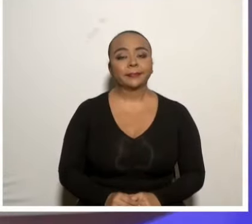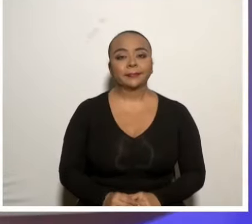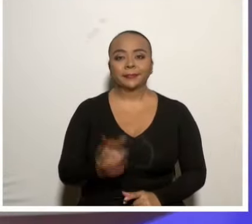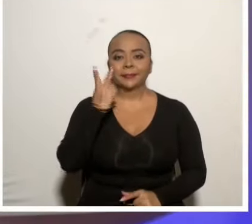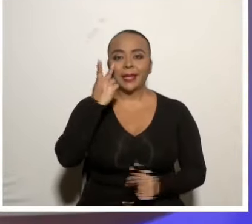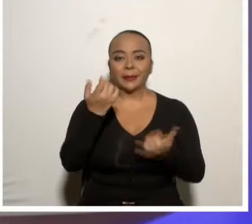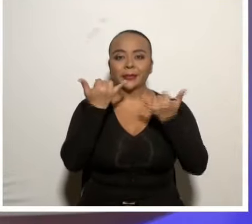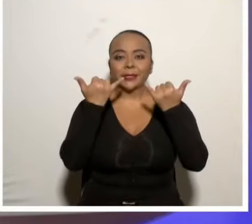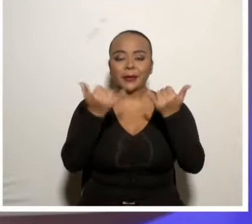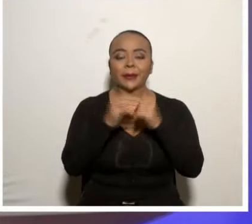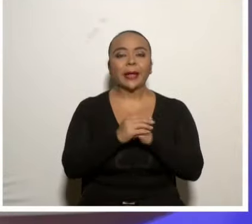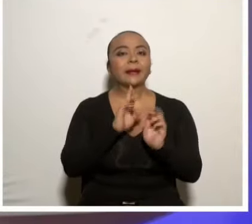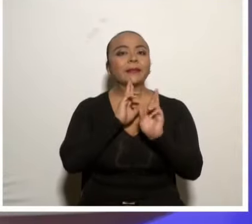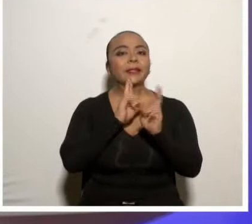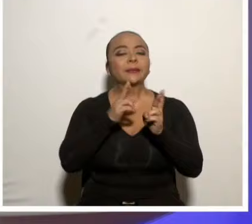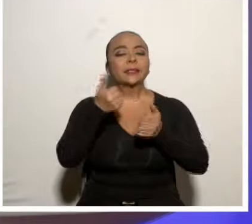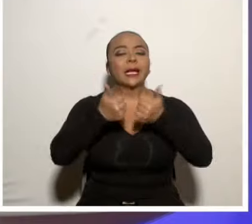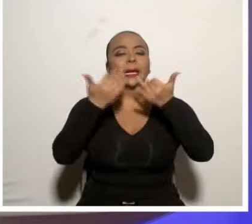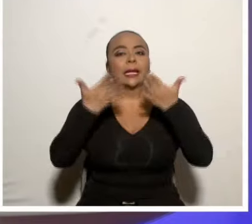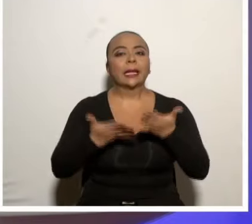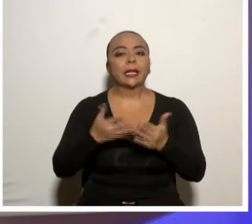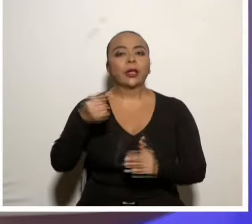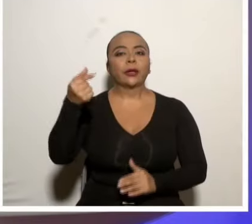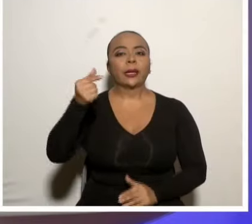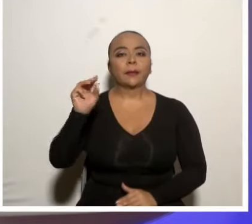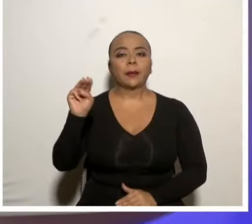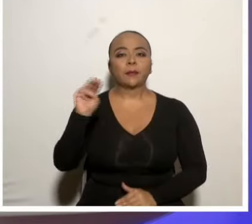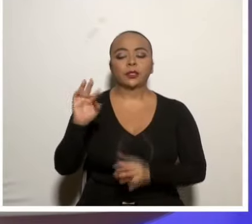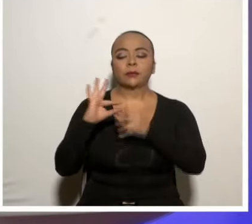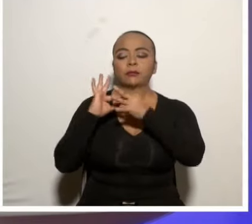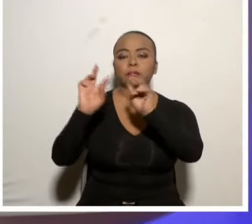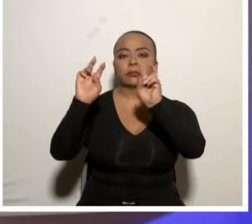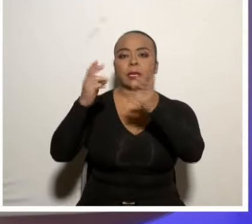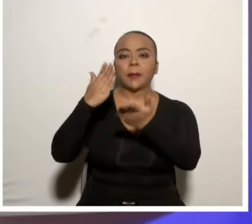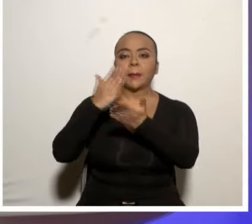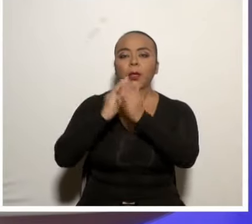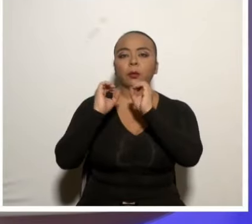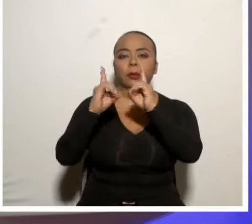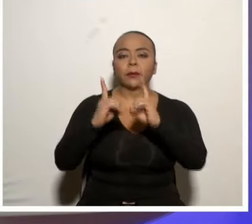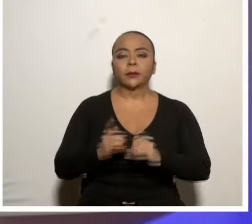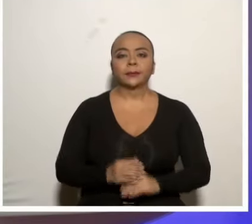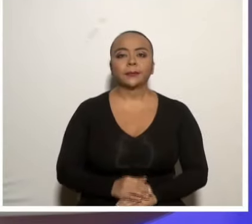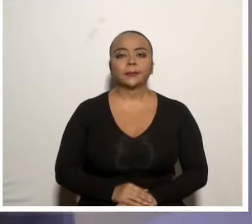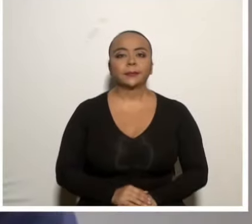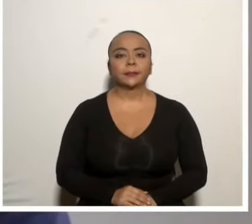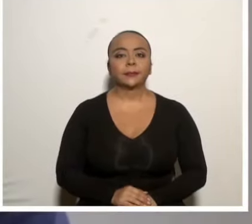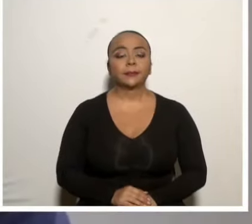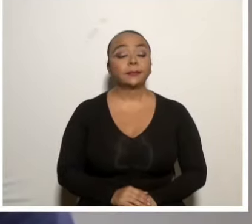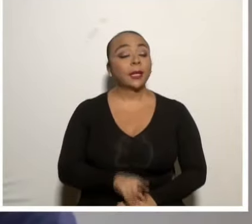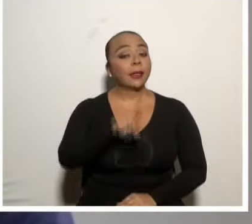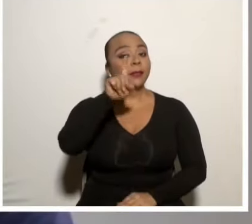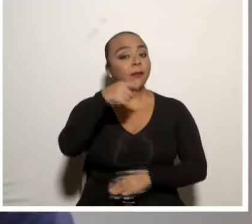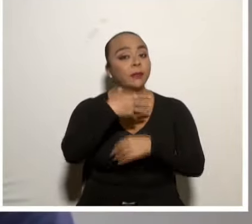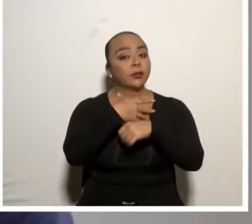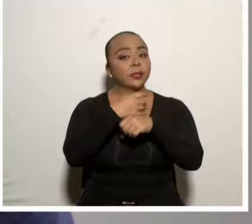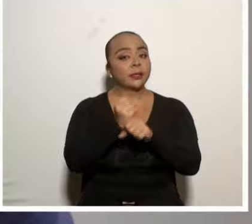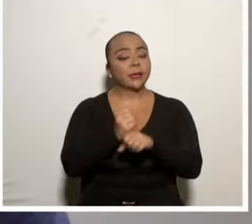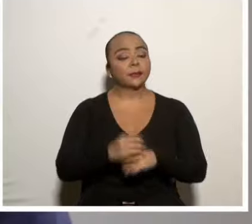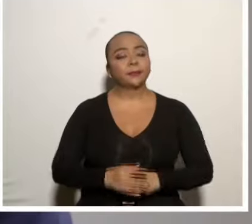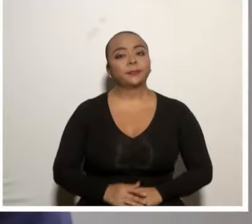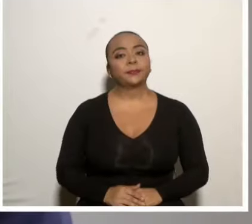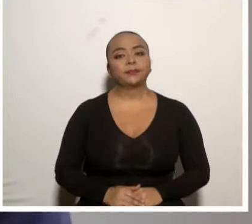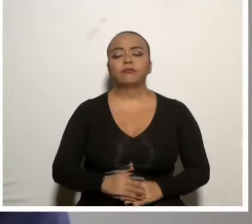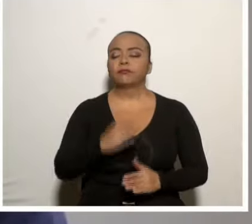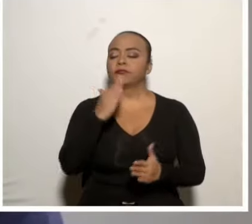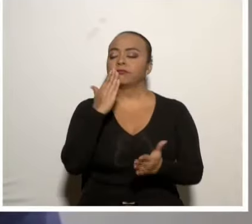Veamos ahora cuál fue la respuesta del candidato Greivin Moya sobre el tema del apagón educativo. Tenemos que hacer aquí